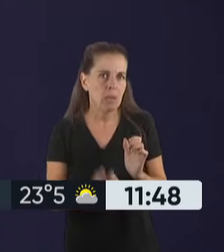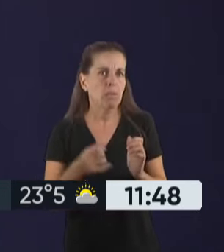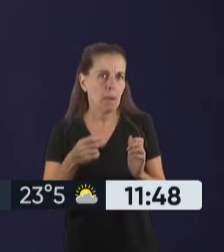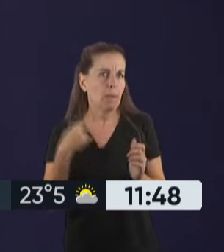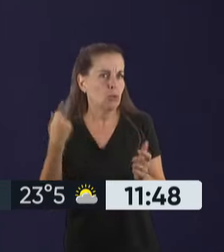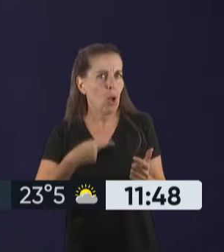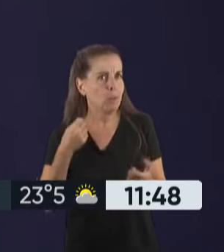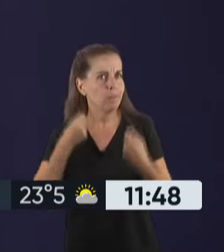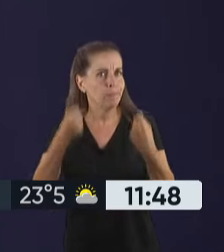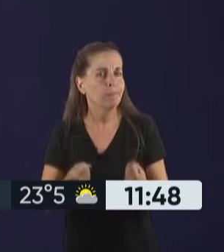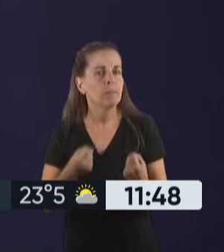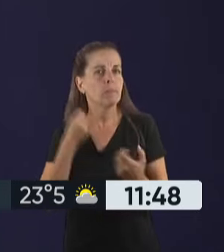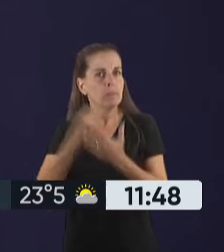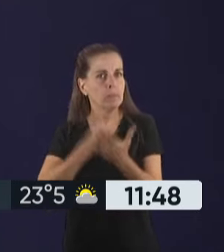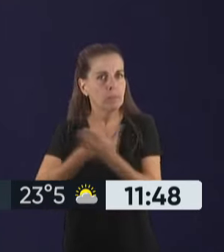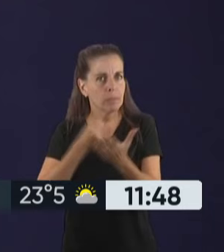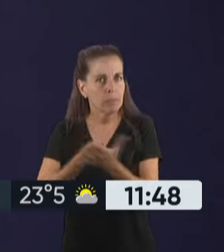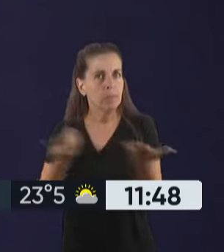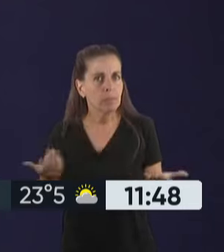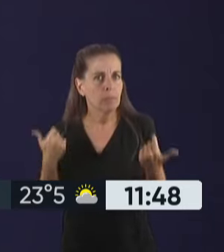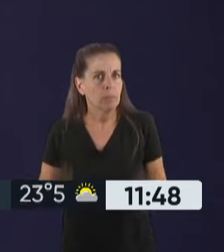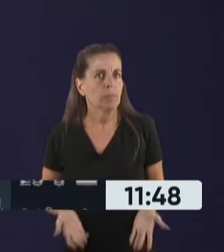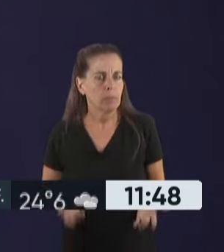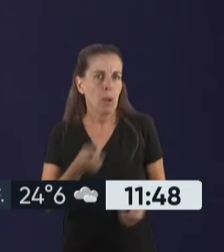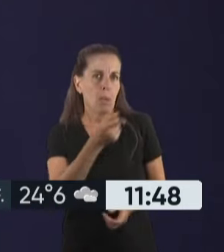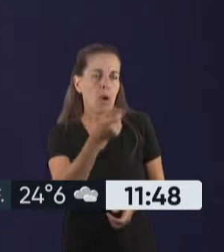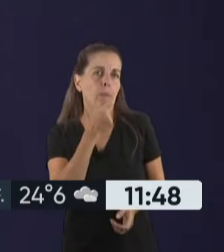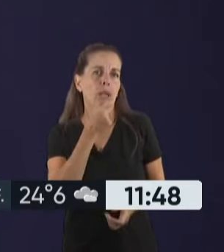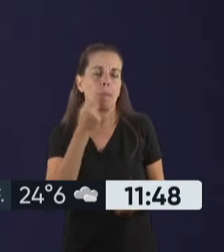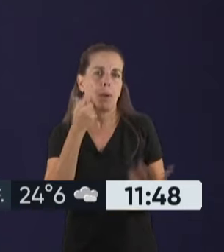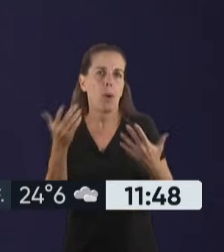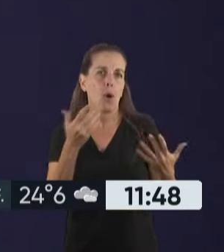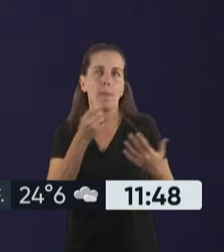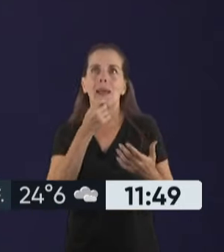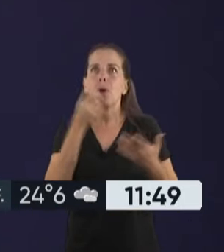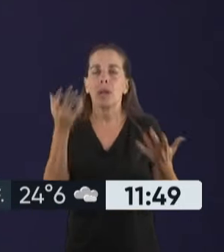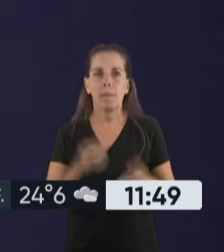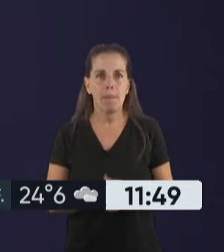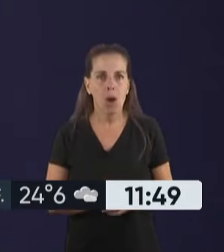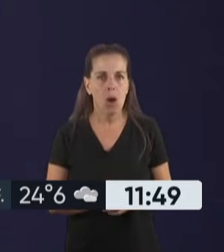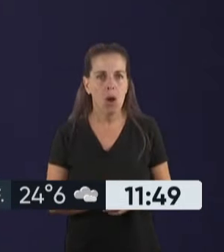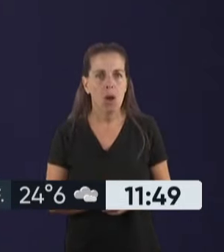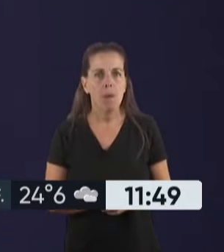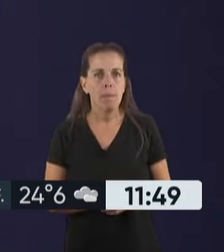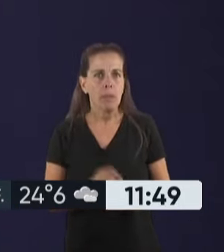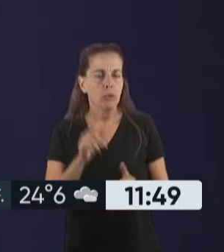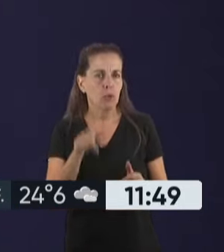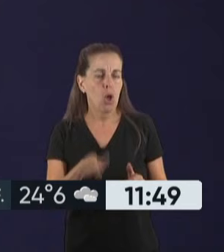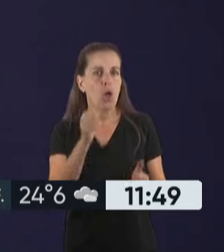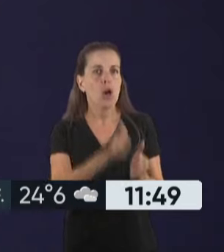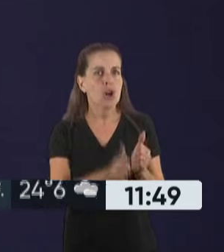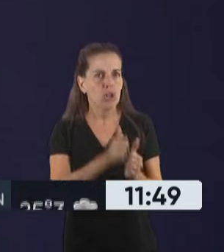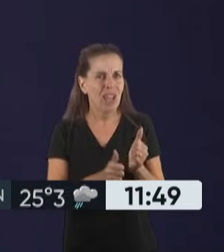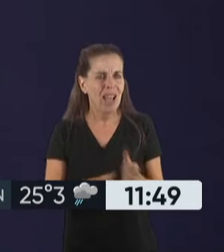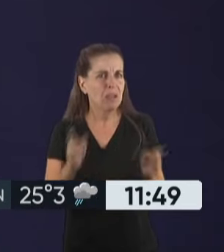todos los recursos a disposición vos ves la imagen de por ejemplo que es un digamos es una historia repetida no